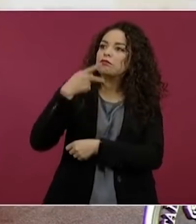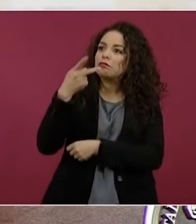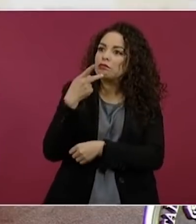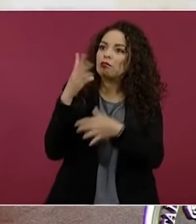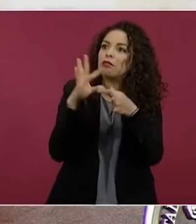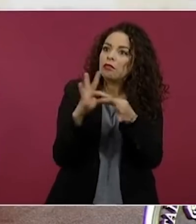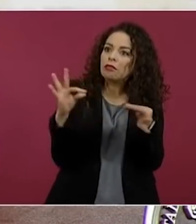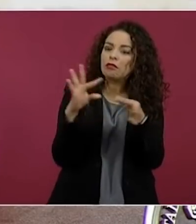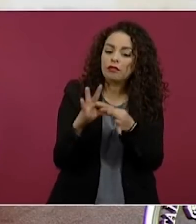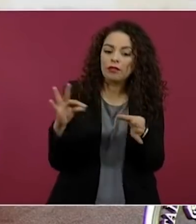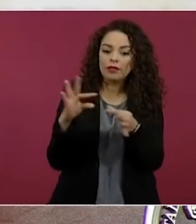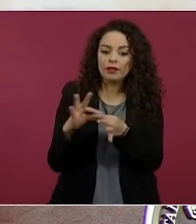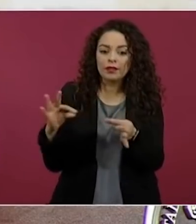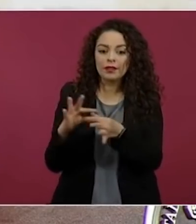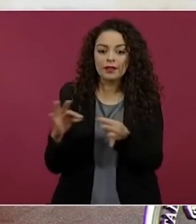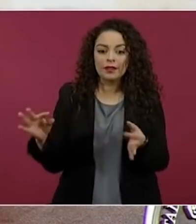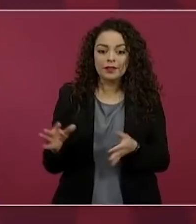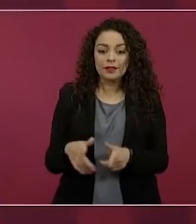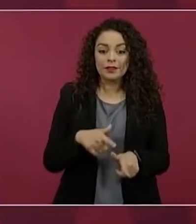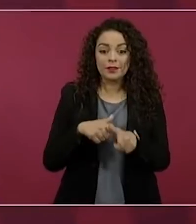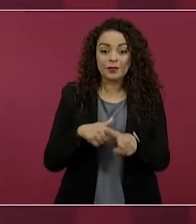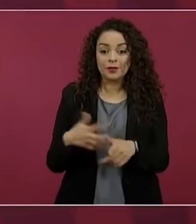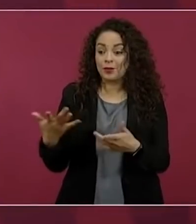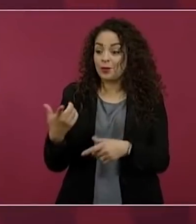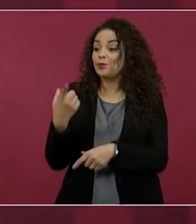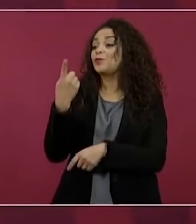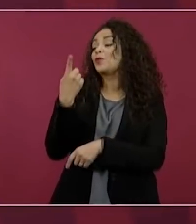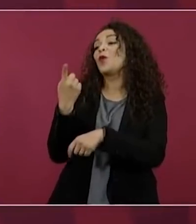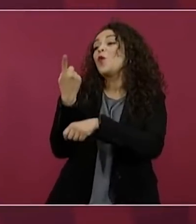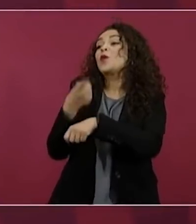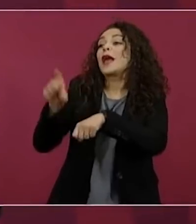semana para poder llegar.